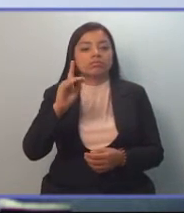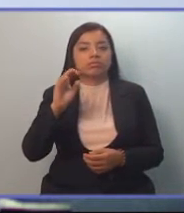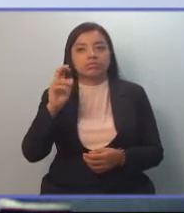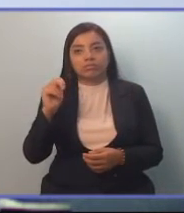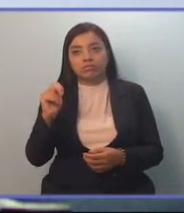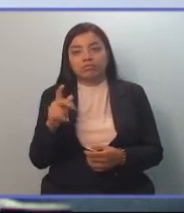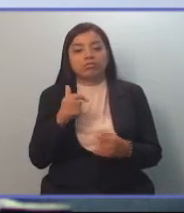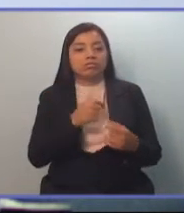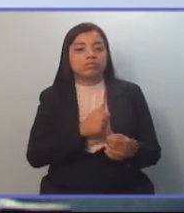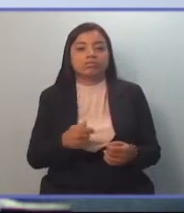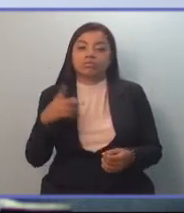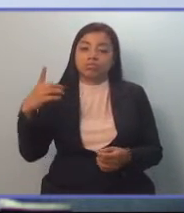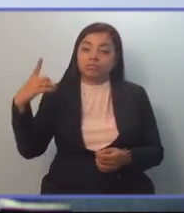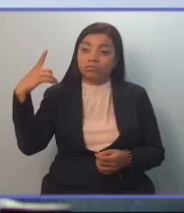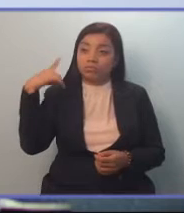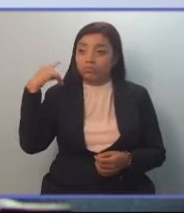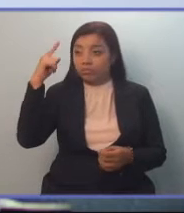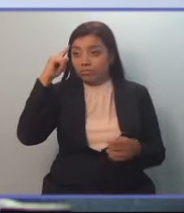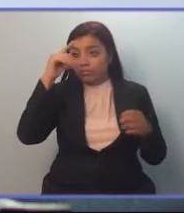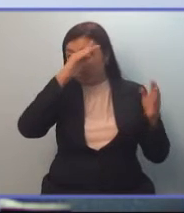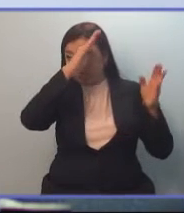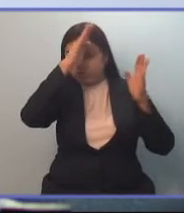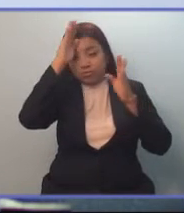través de la Dirección de Logística,